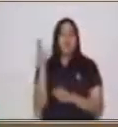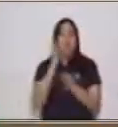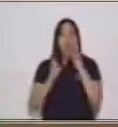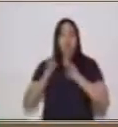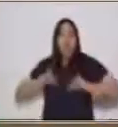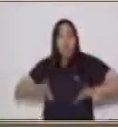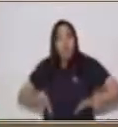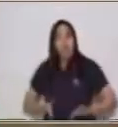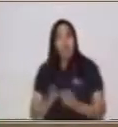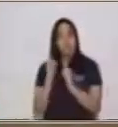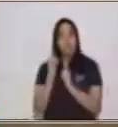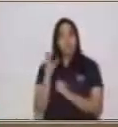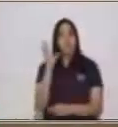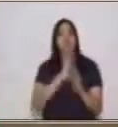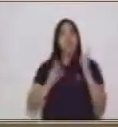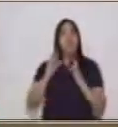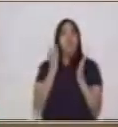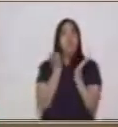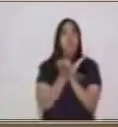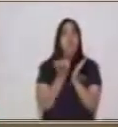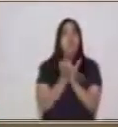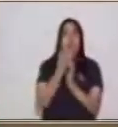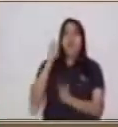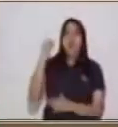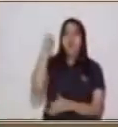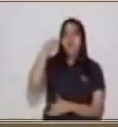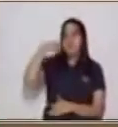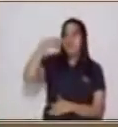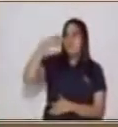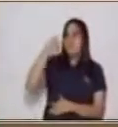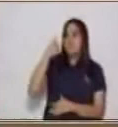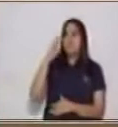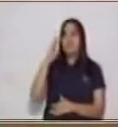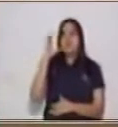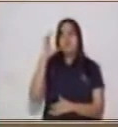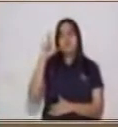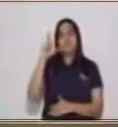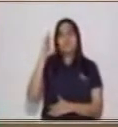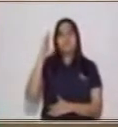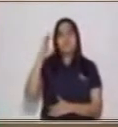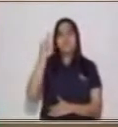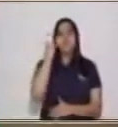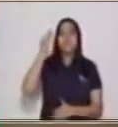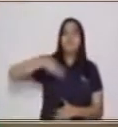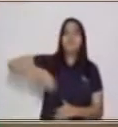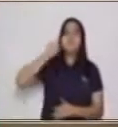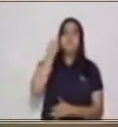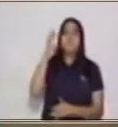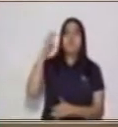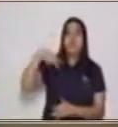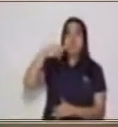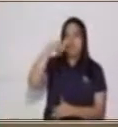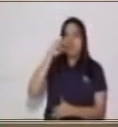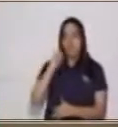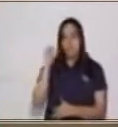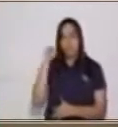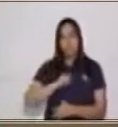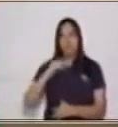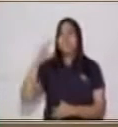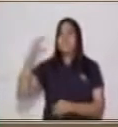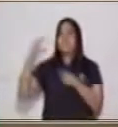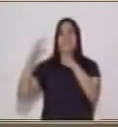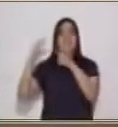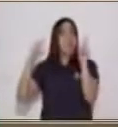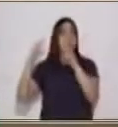nacimiento, establecimiento. Estas palabras las vas a escribir con C, no con S. Número 4.